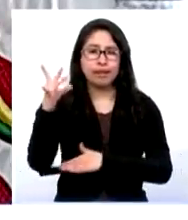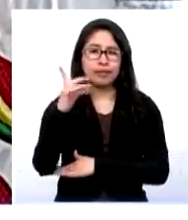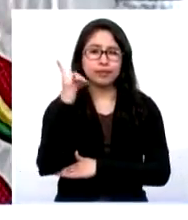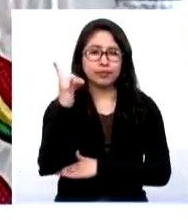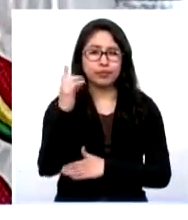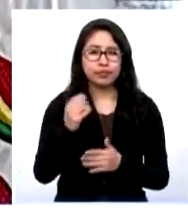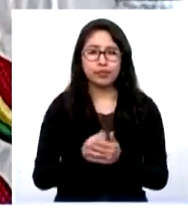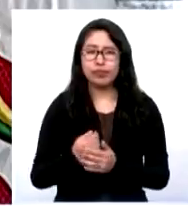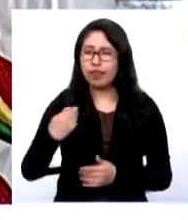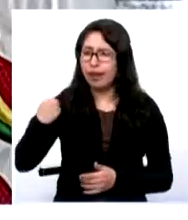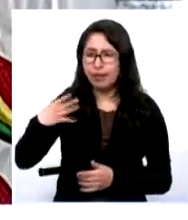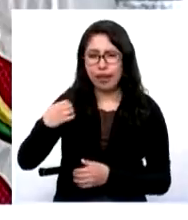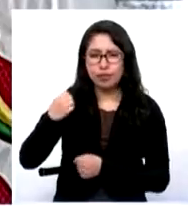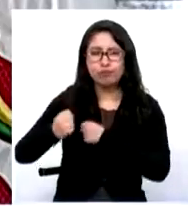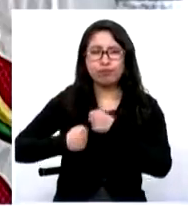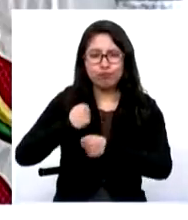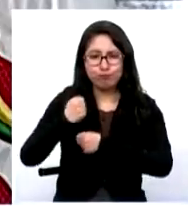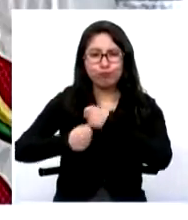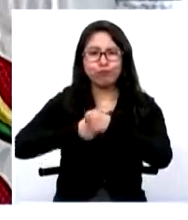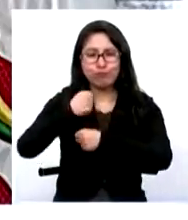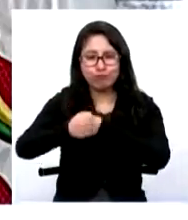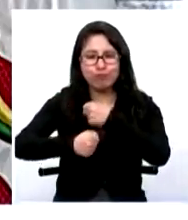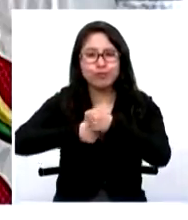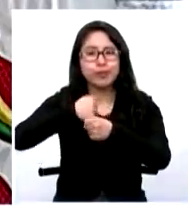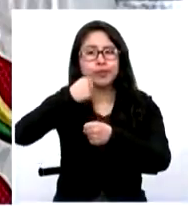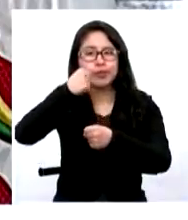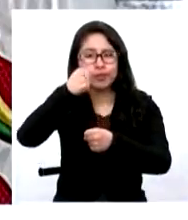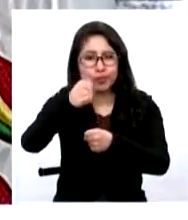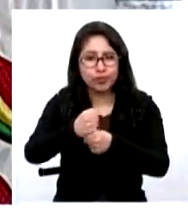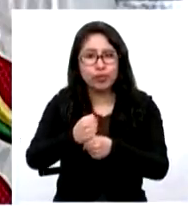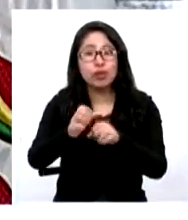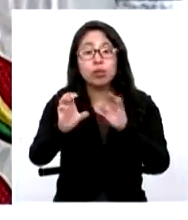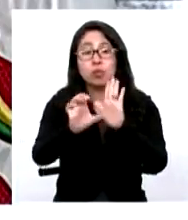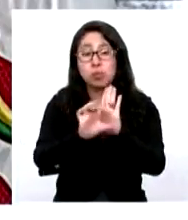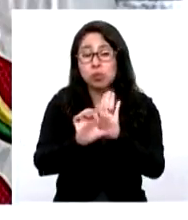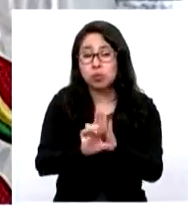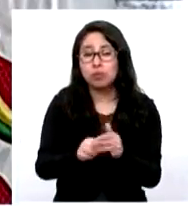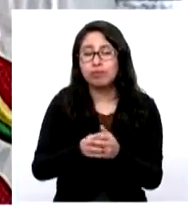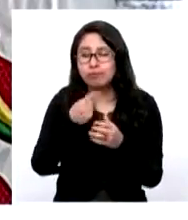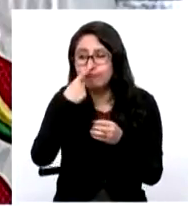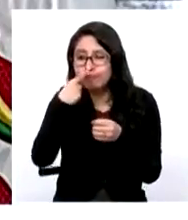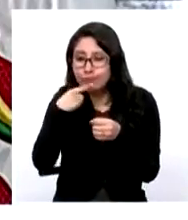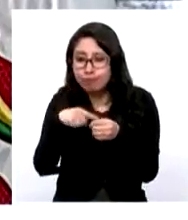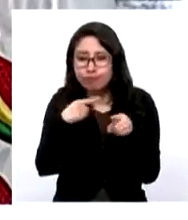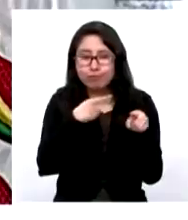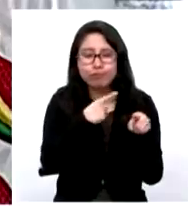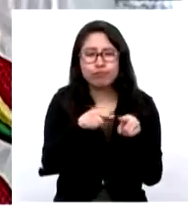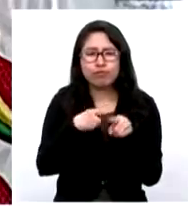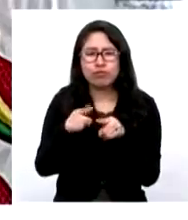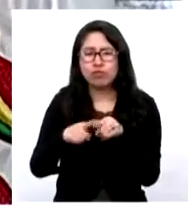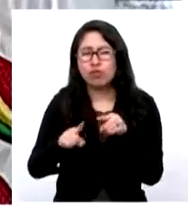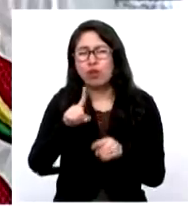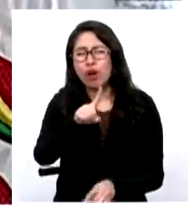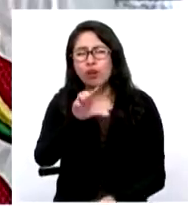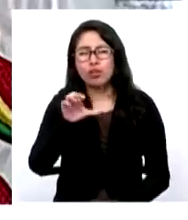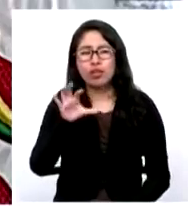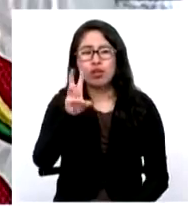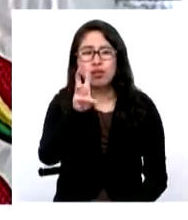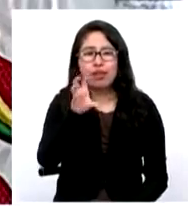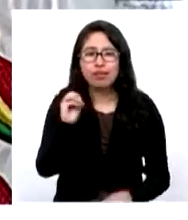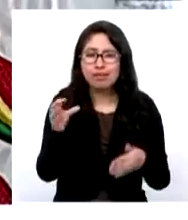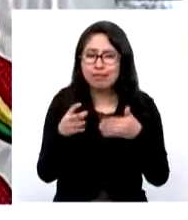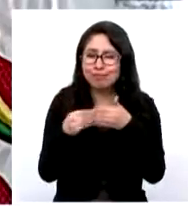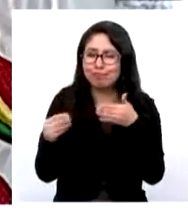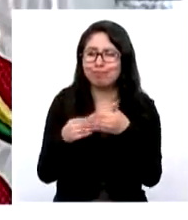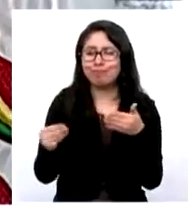económica, cuando los precios de los hidrocarburos estaba en más de 150, 160 dólares y